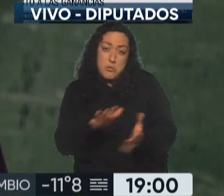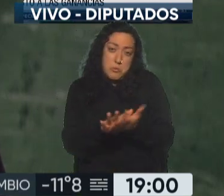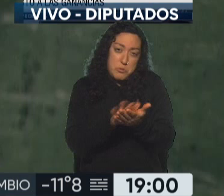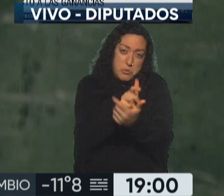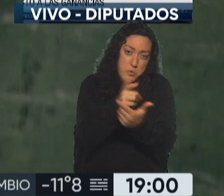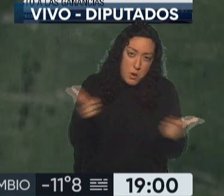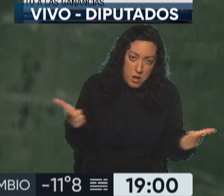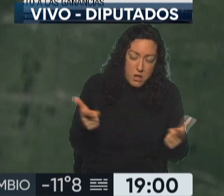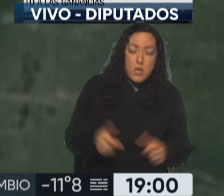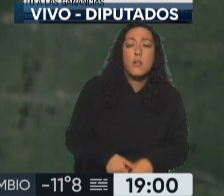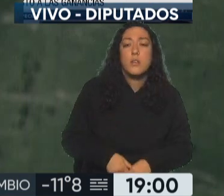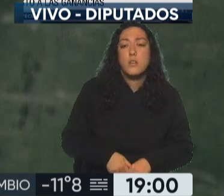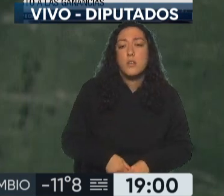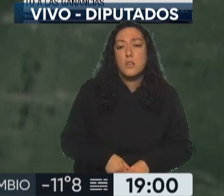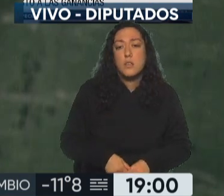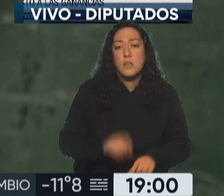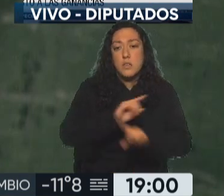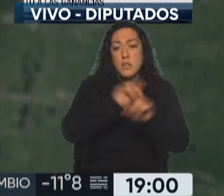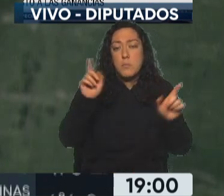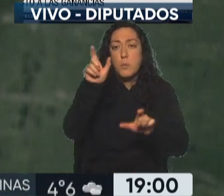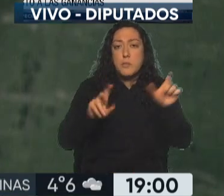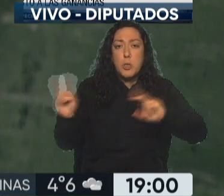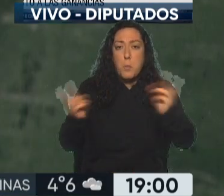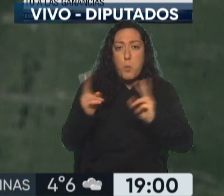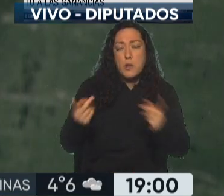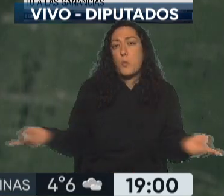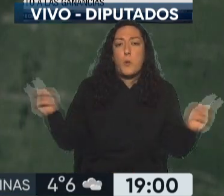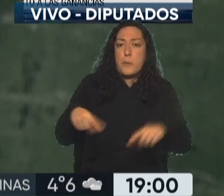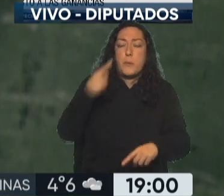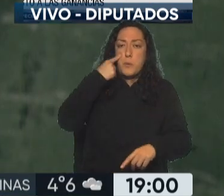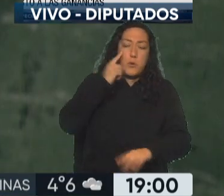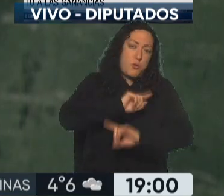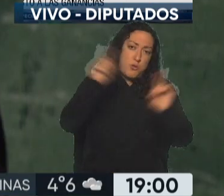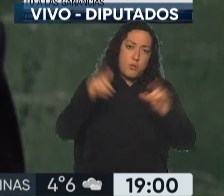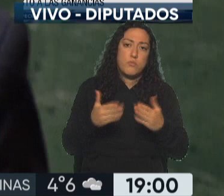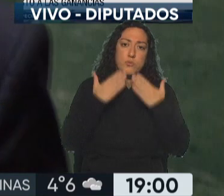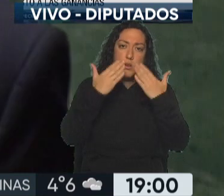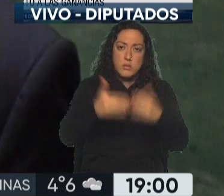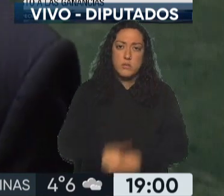y mucho menos devuelve las vidas perdidas. Muchas gracias.